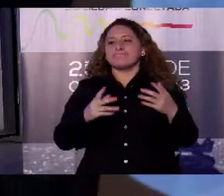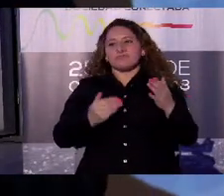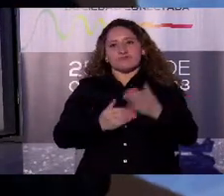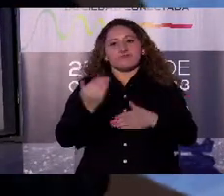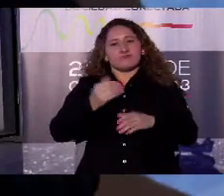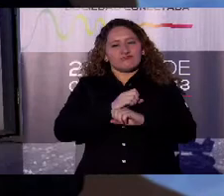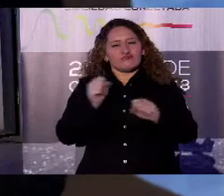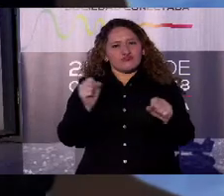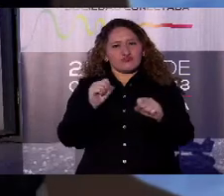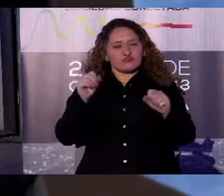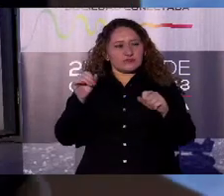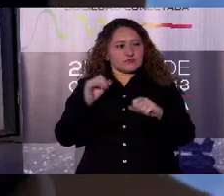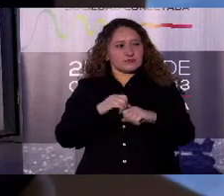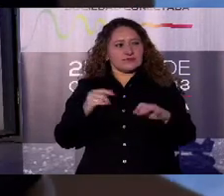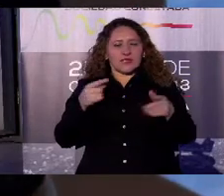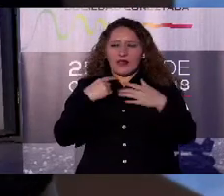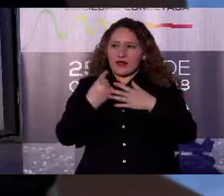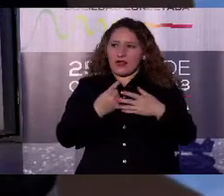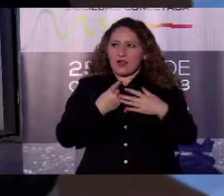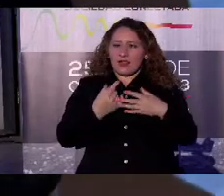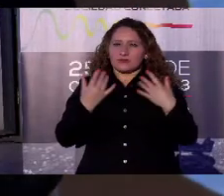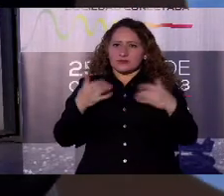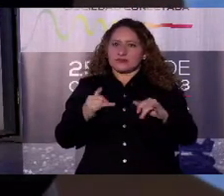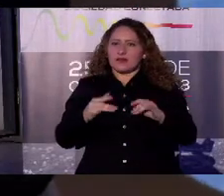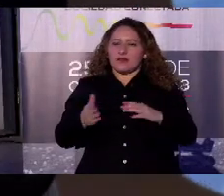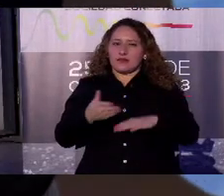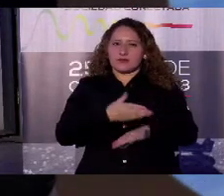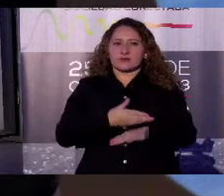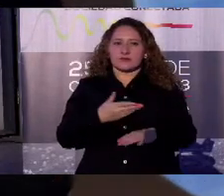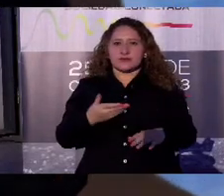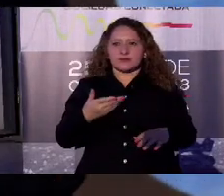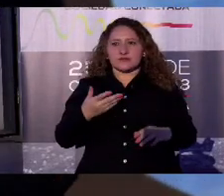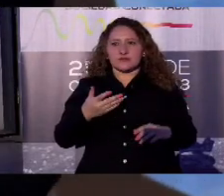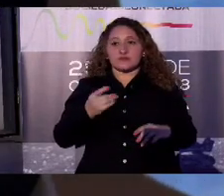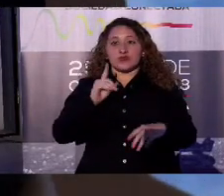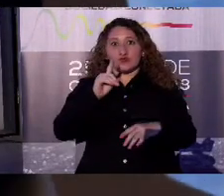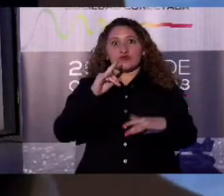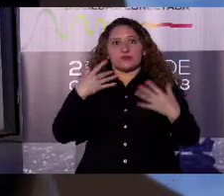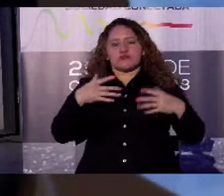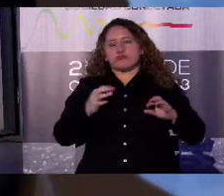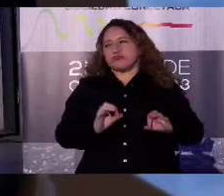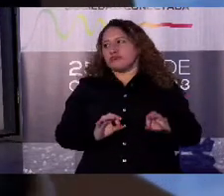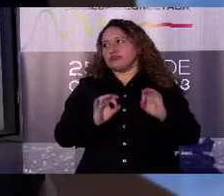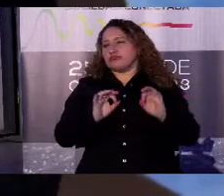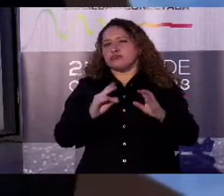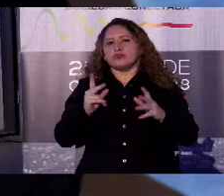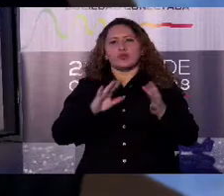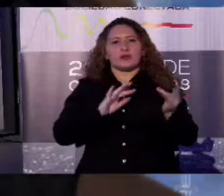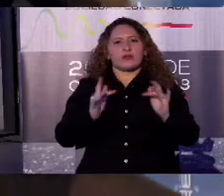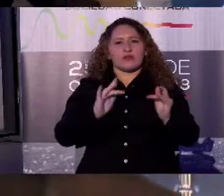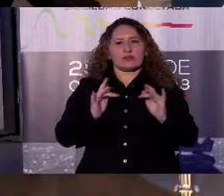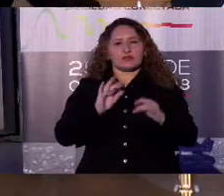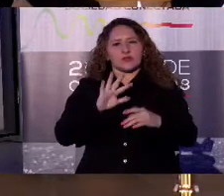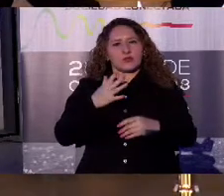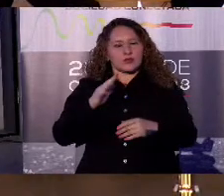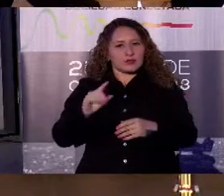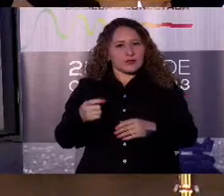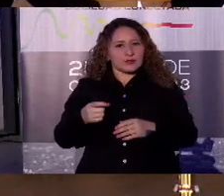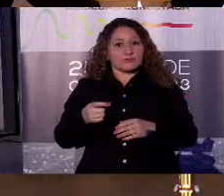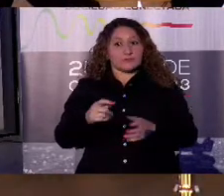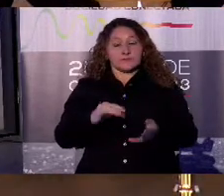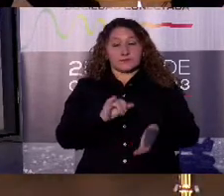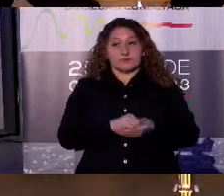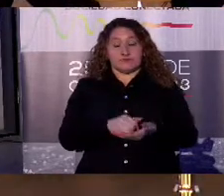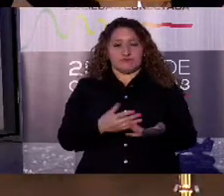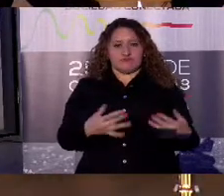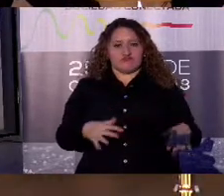mañana tuvimos muchas pláticas, ya incluso una que fue muy estupenda, sobre redes 5G.